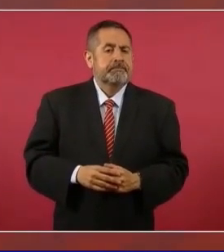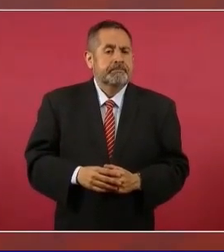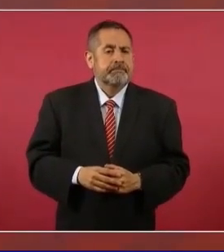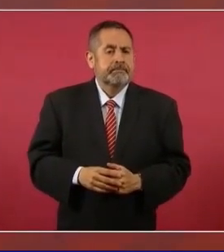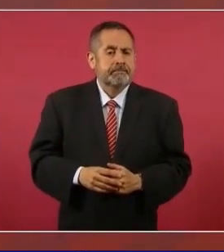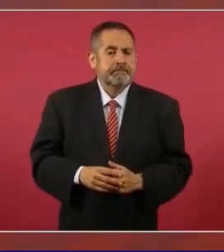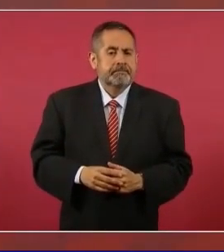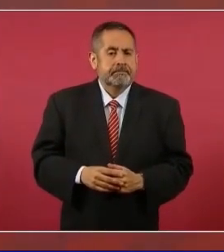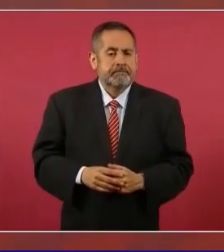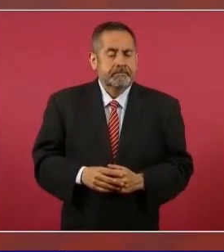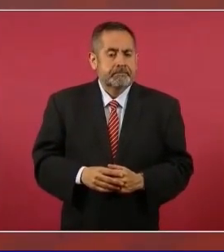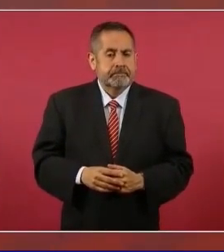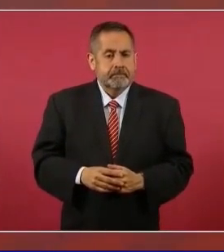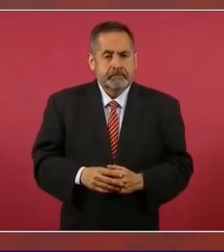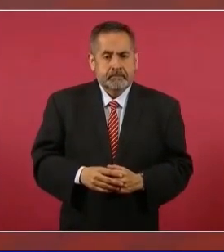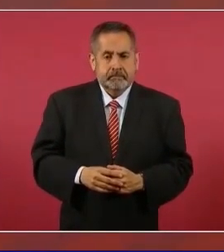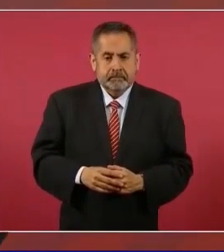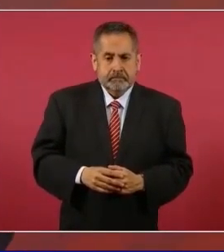el que se